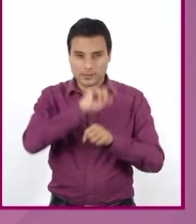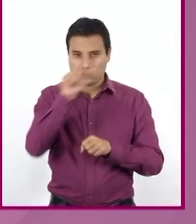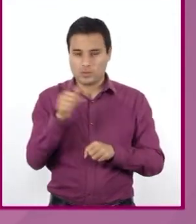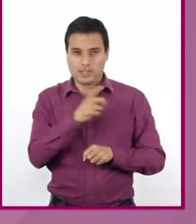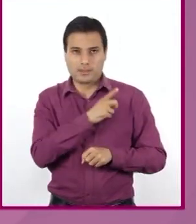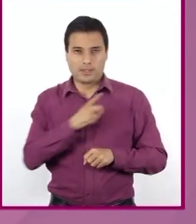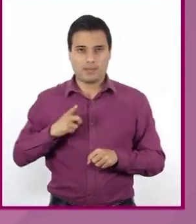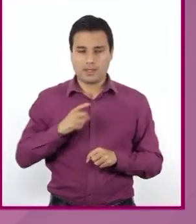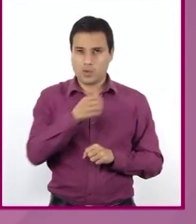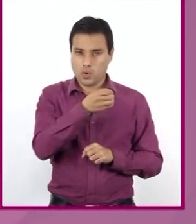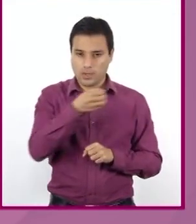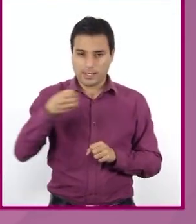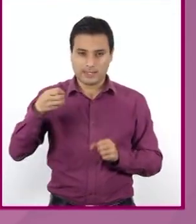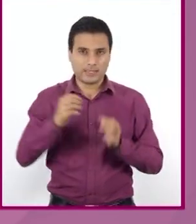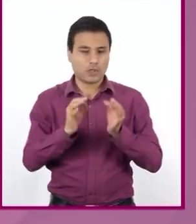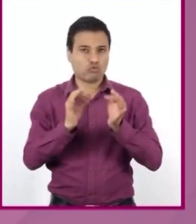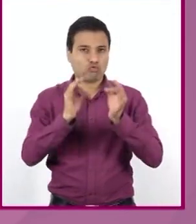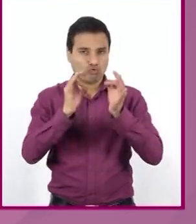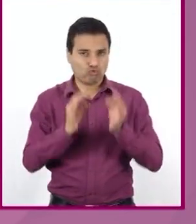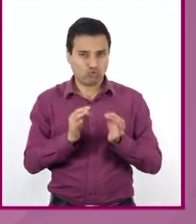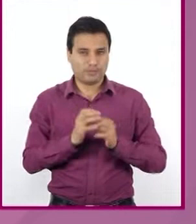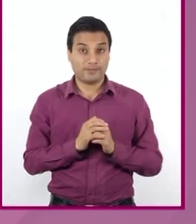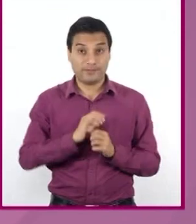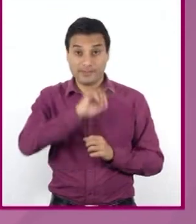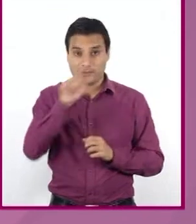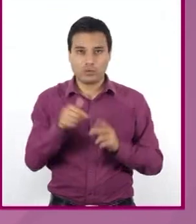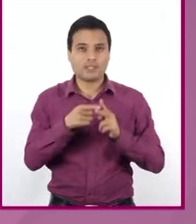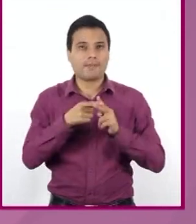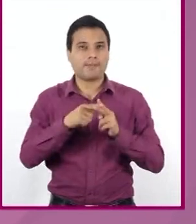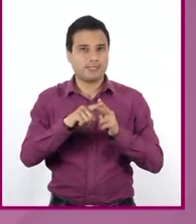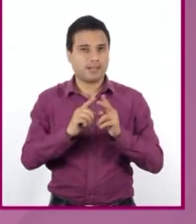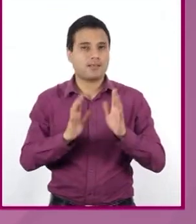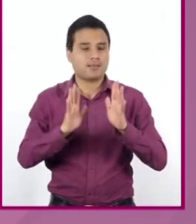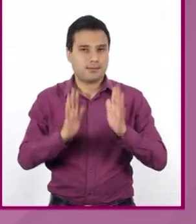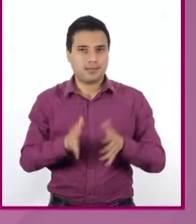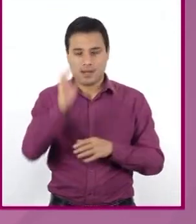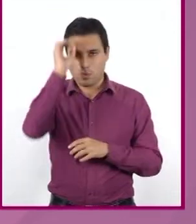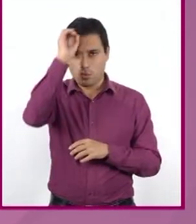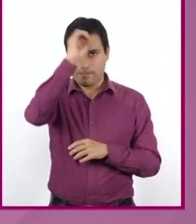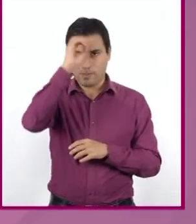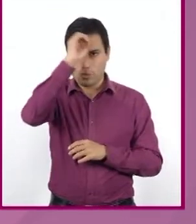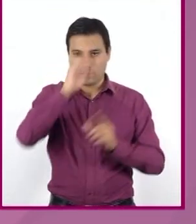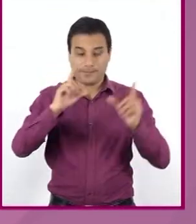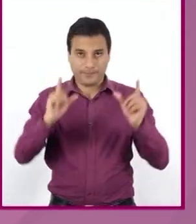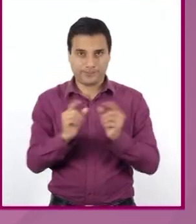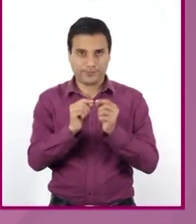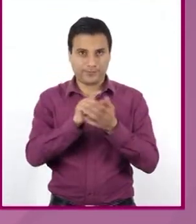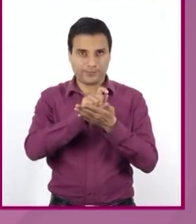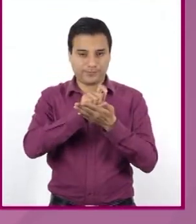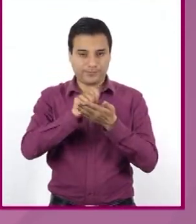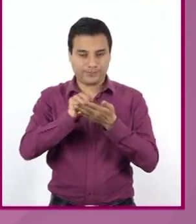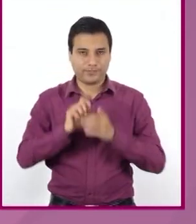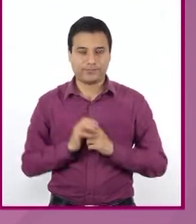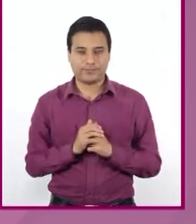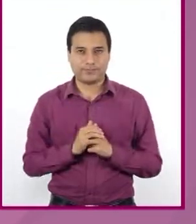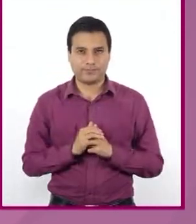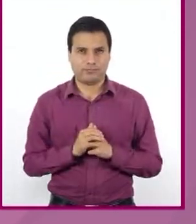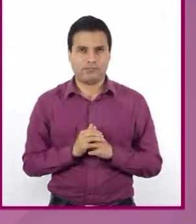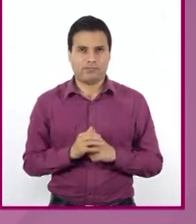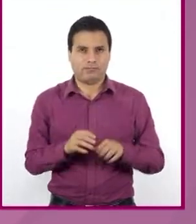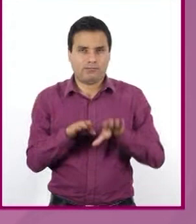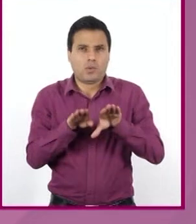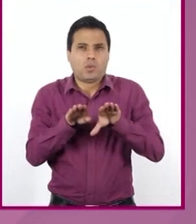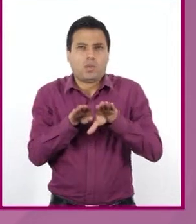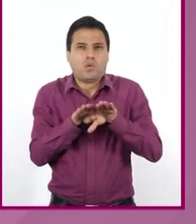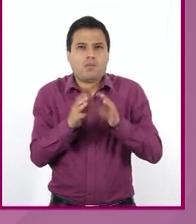tal manera que nos permita comenzar a redactar las conclusiones. Pero, ¿cómo hacemos para